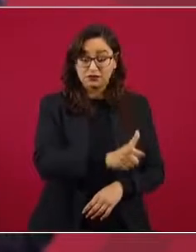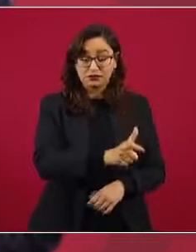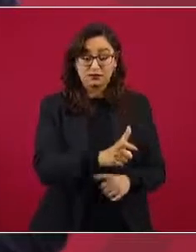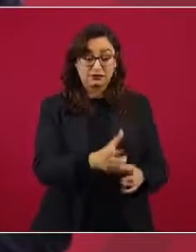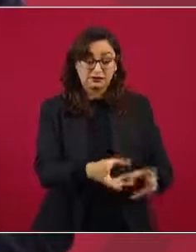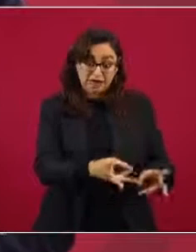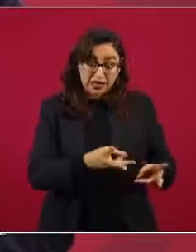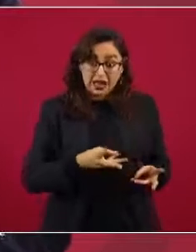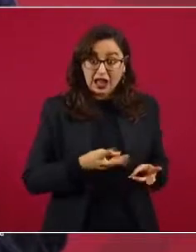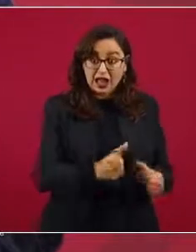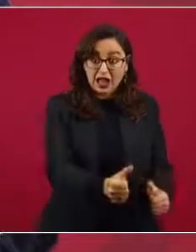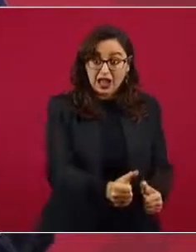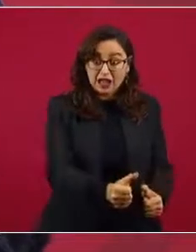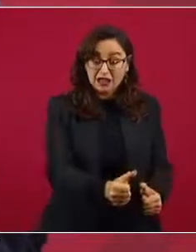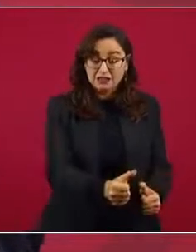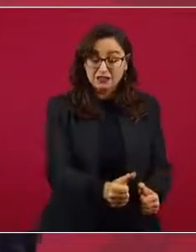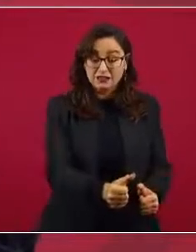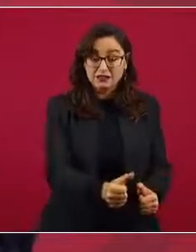es